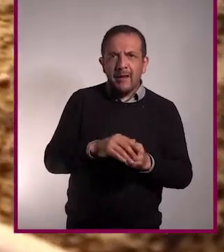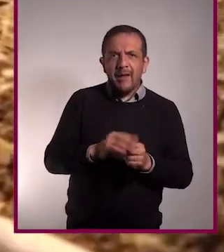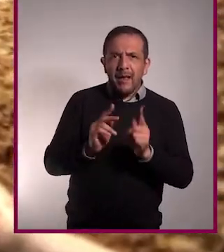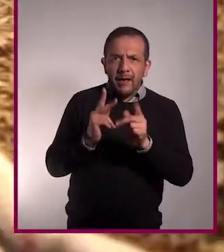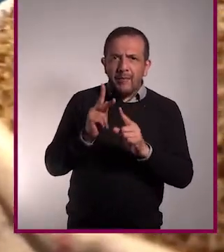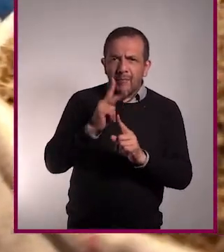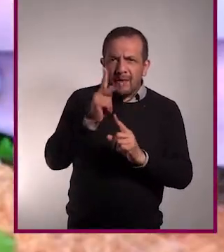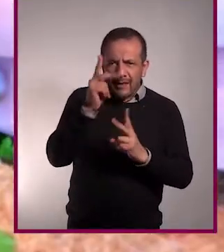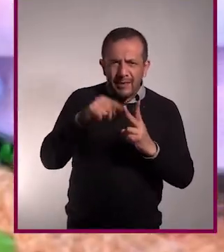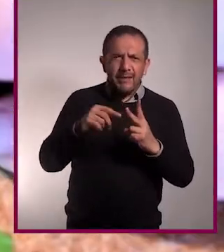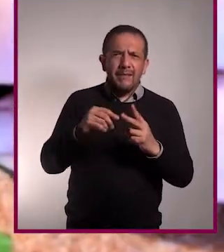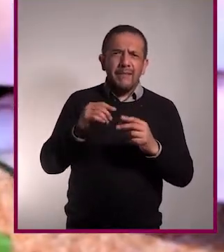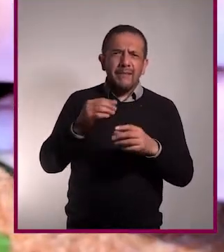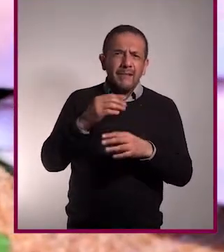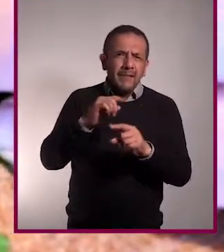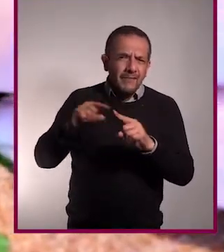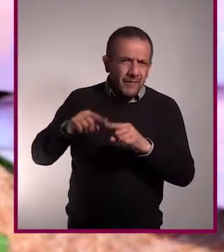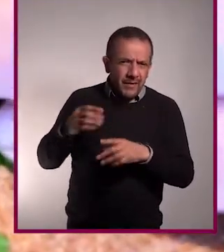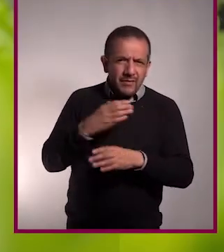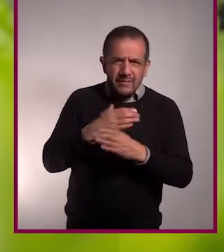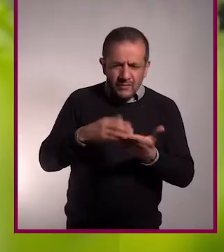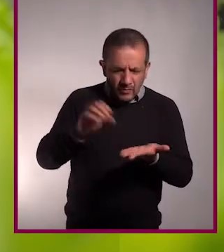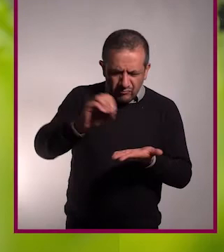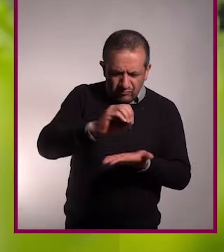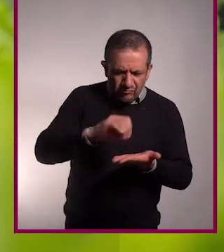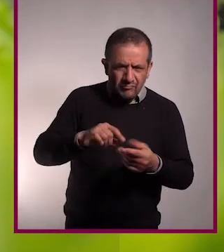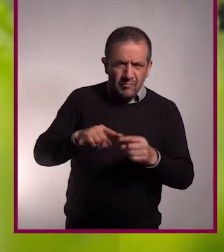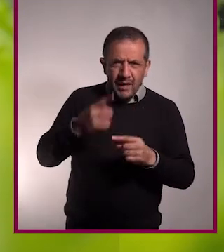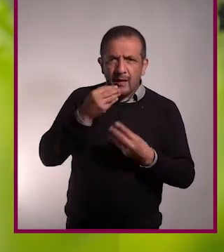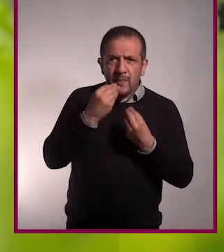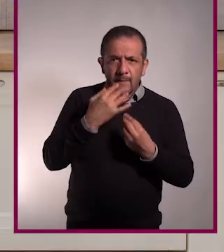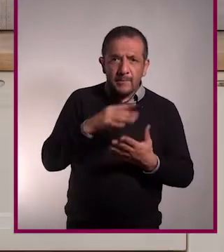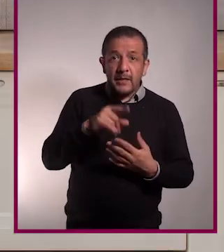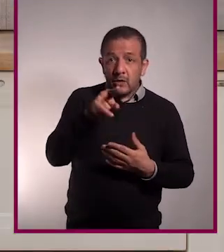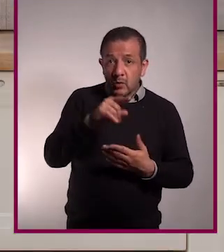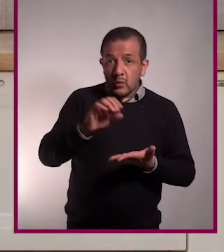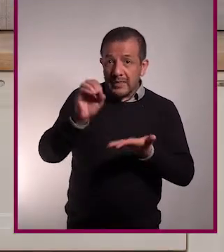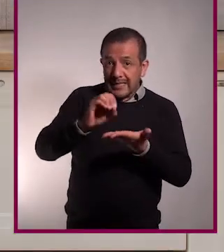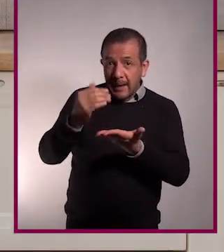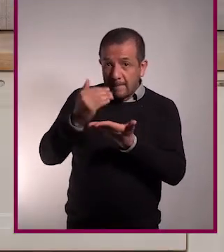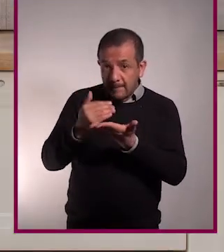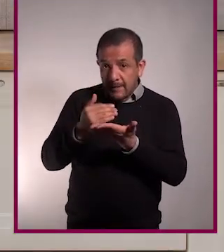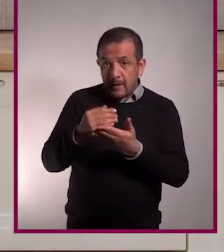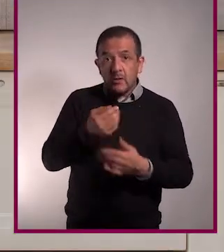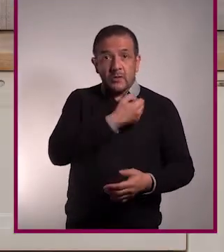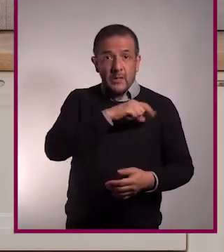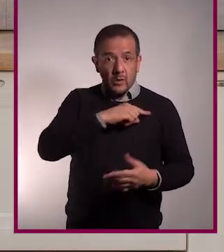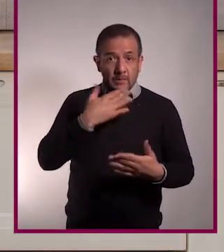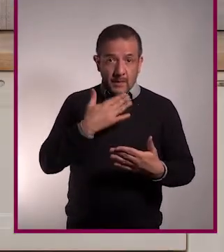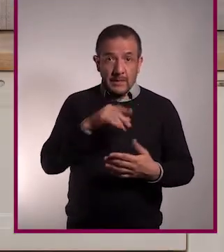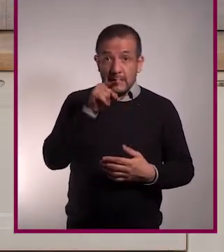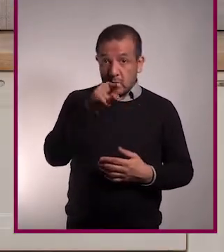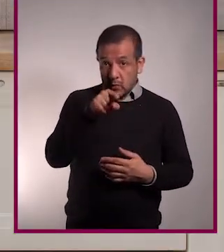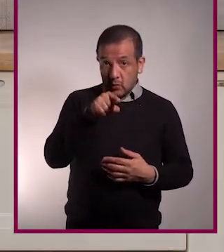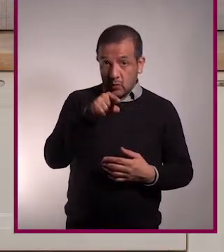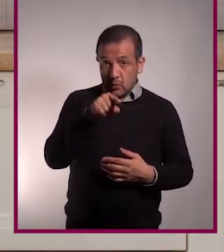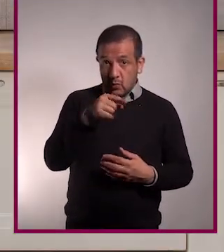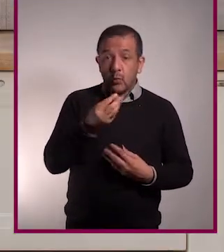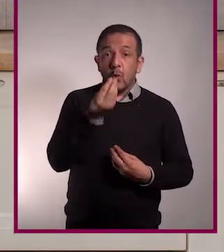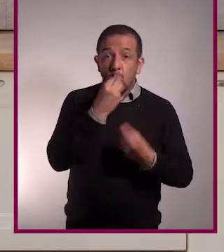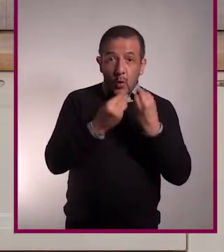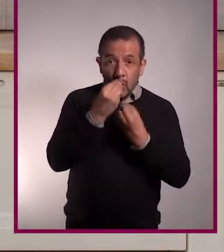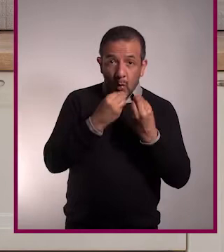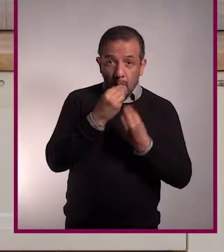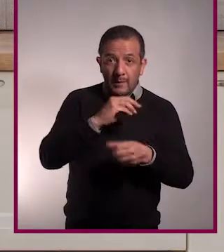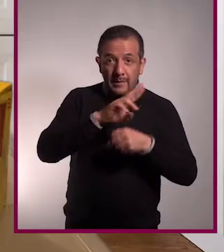especias, cilantro, eneldo. Le da un gran sabor a los guisados y no contienen sodio. Recuerda, la fórmula es muy sencilla. Entre menos